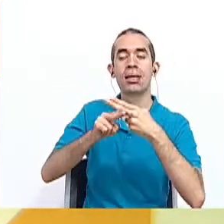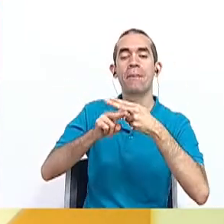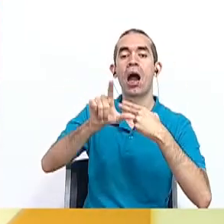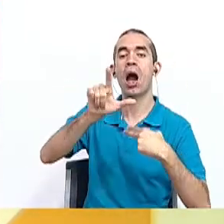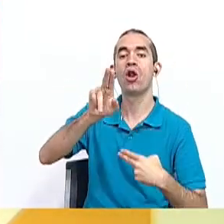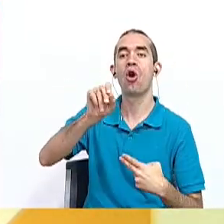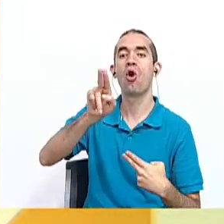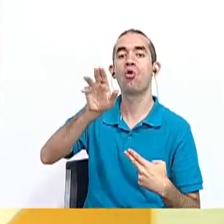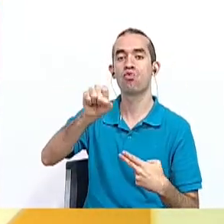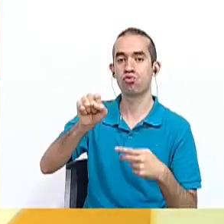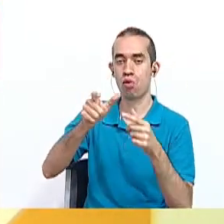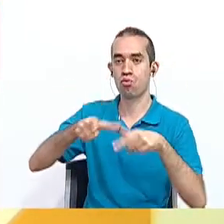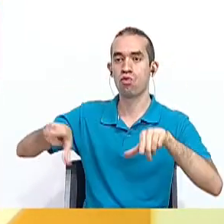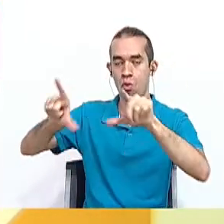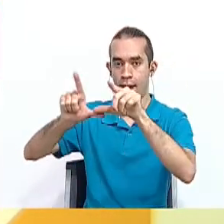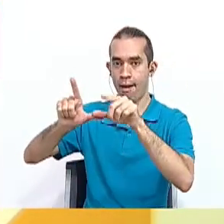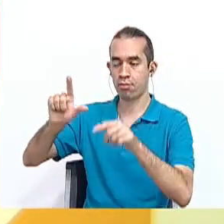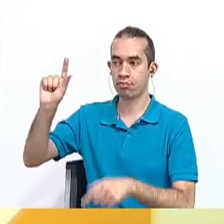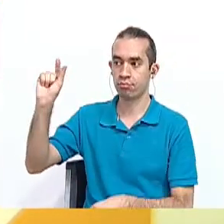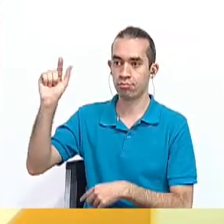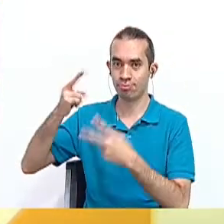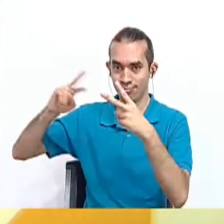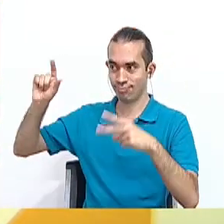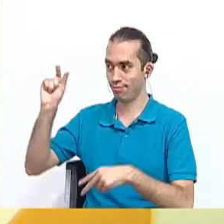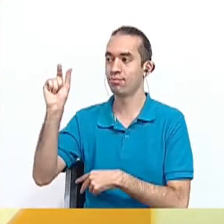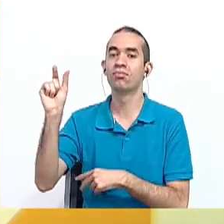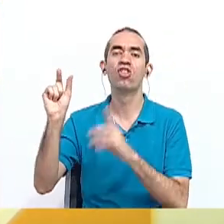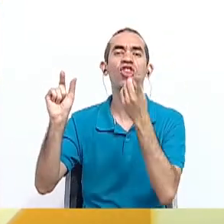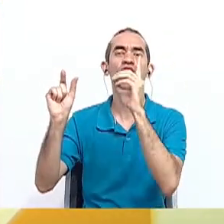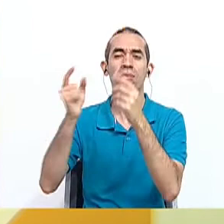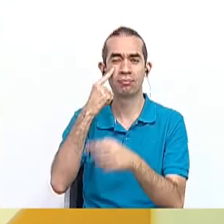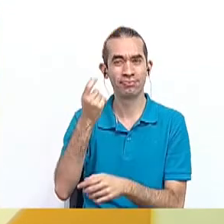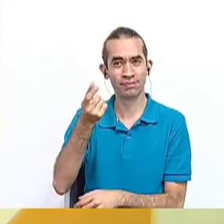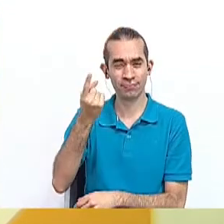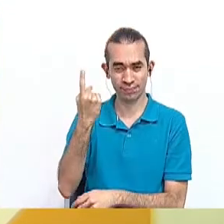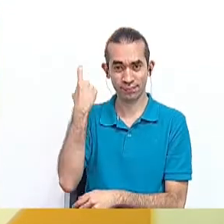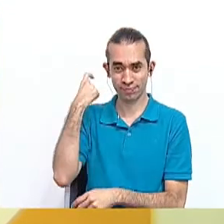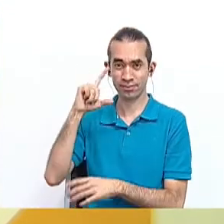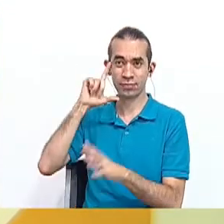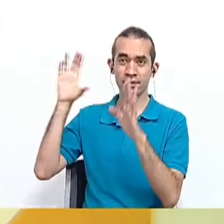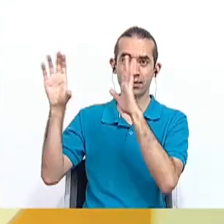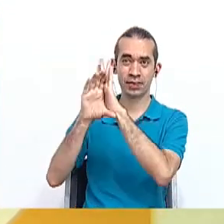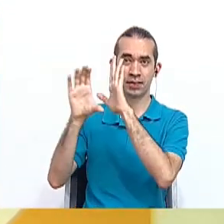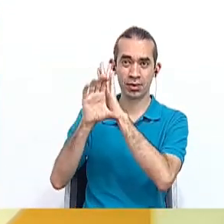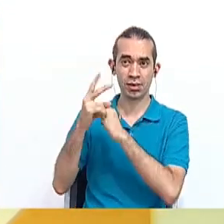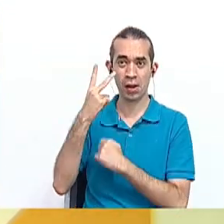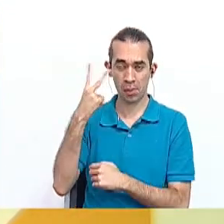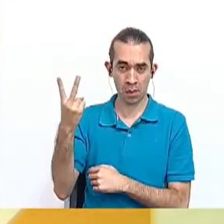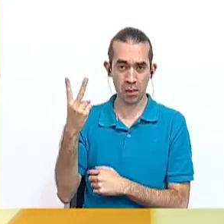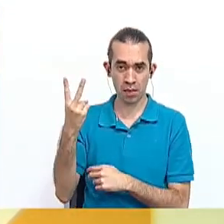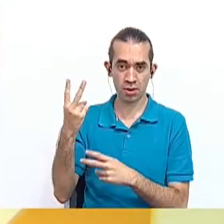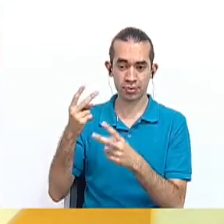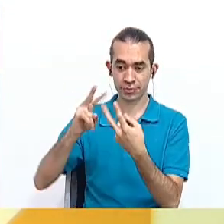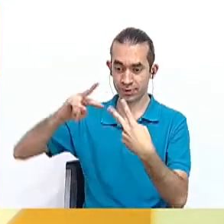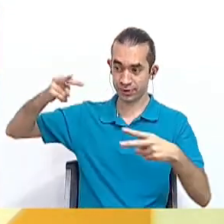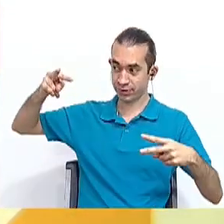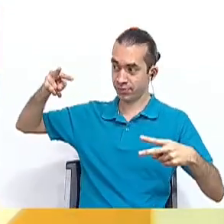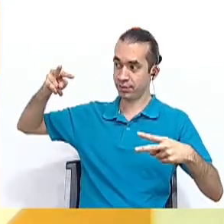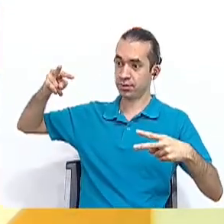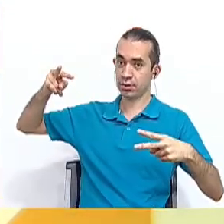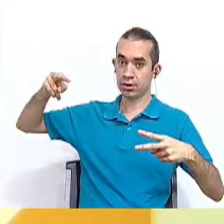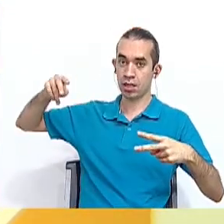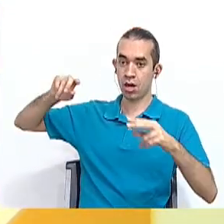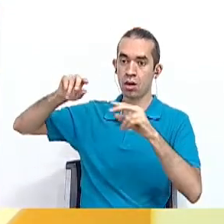lugar donde encontramos nosotros el cromosoma. En la imagen que acabamos de ver, pudimos ver los genes dentro del